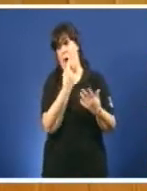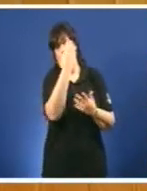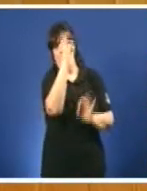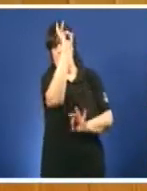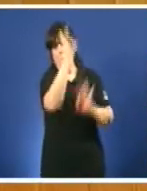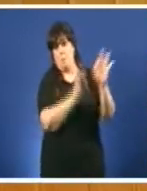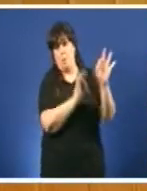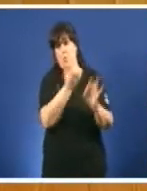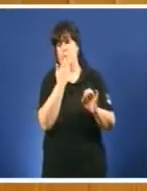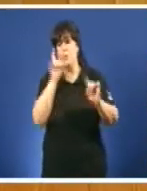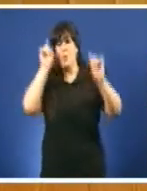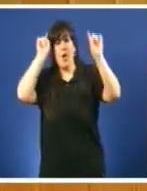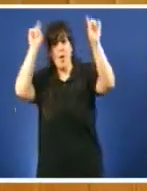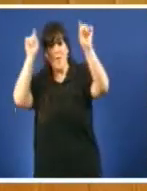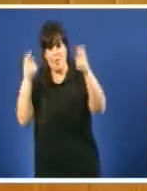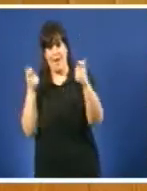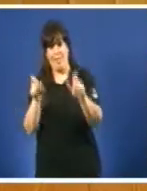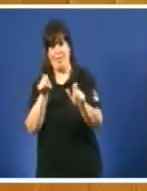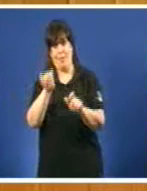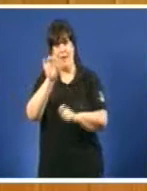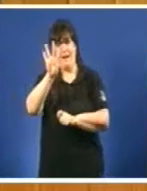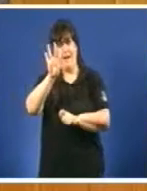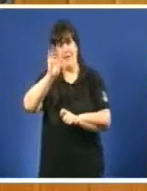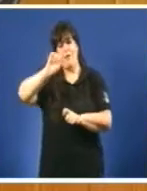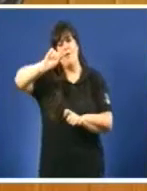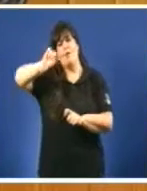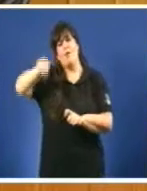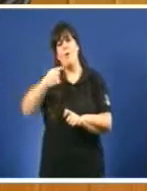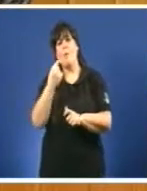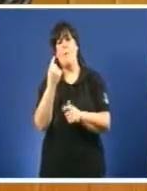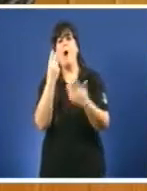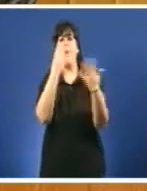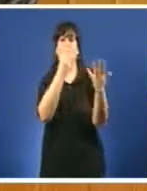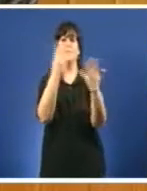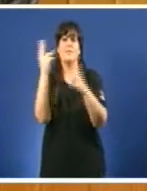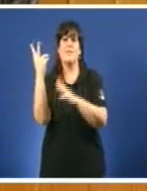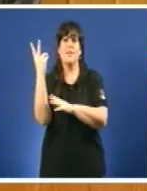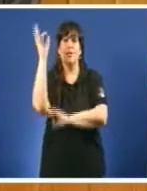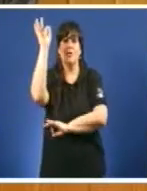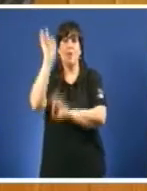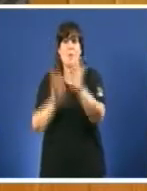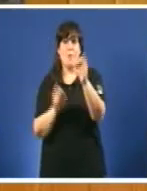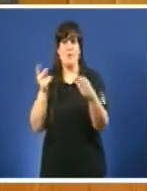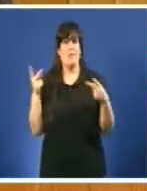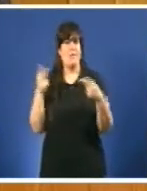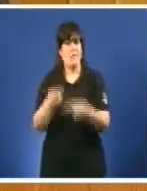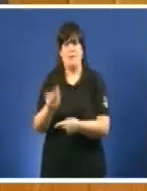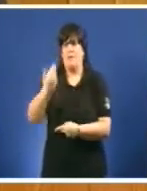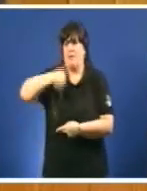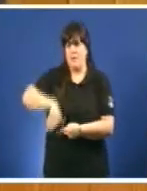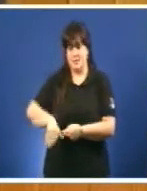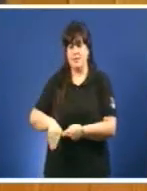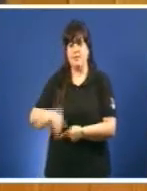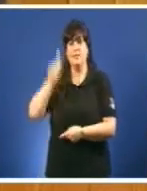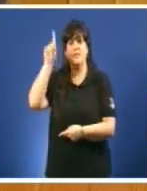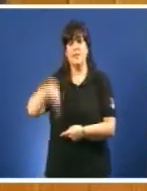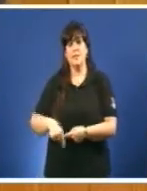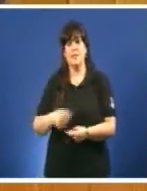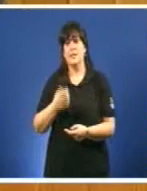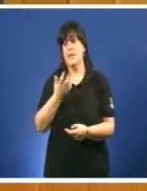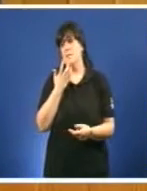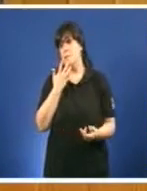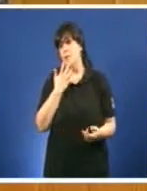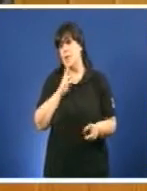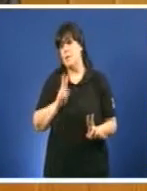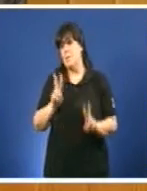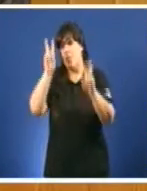do 14,82%. Por non falar do recorte do 54,13% en